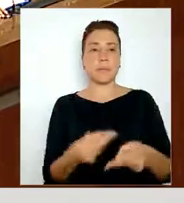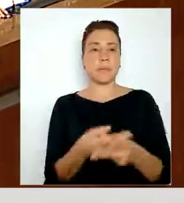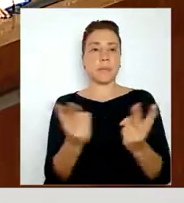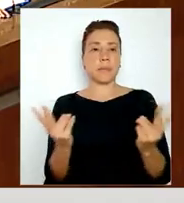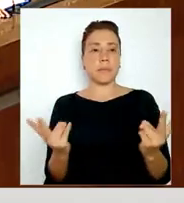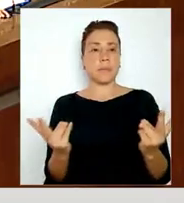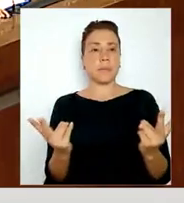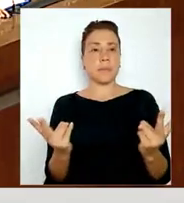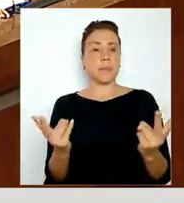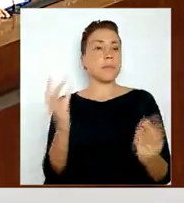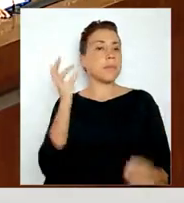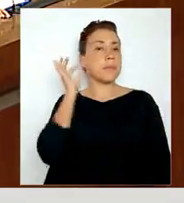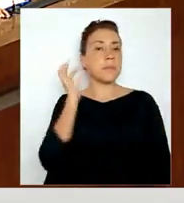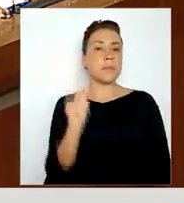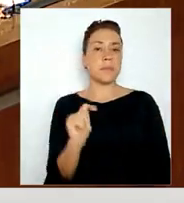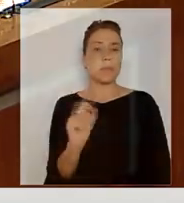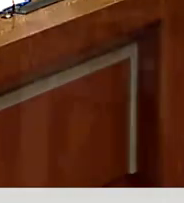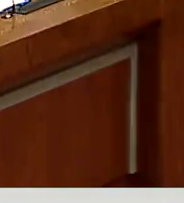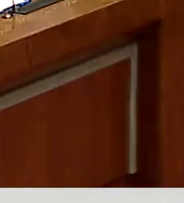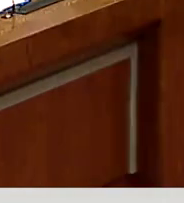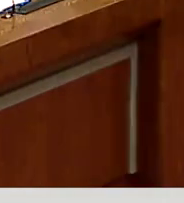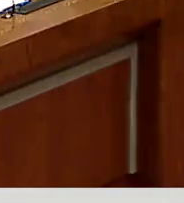Carolina adelante ministra